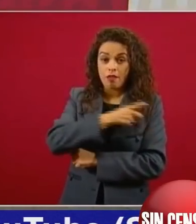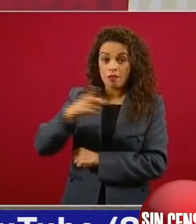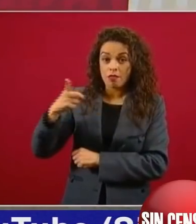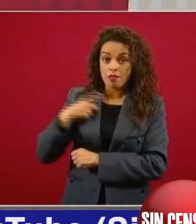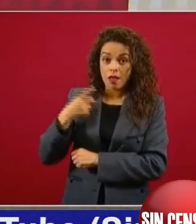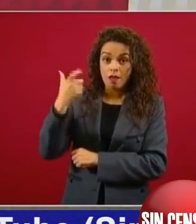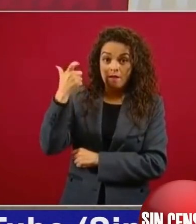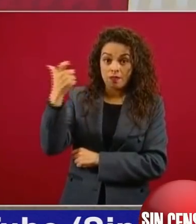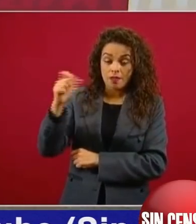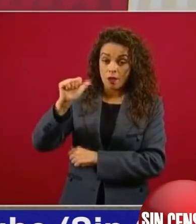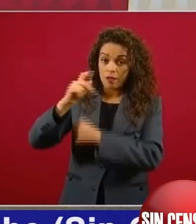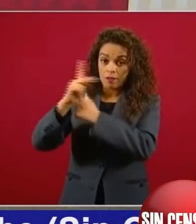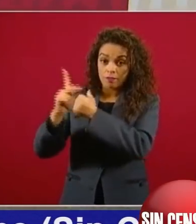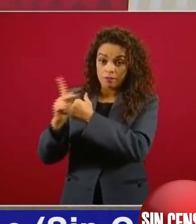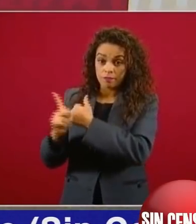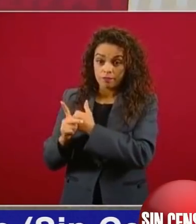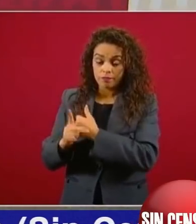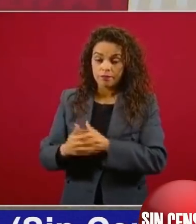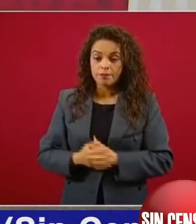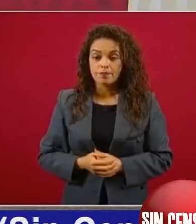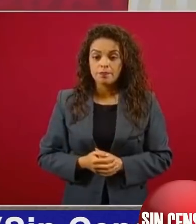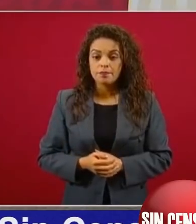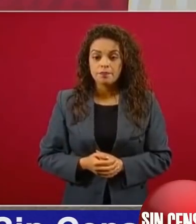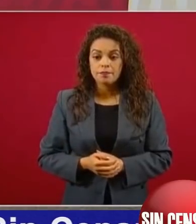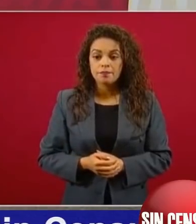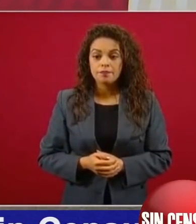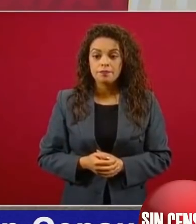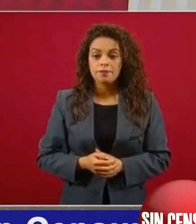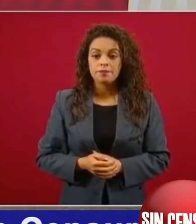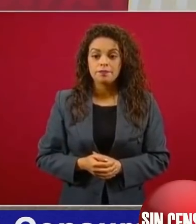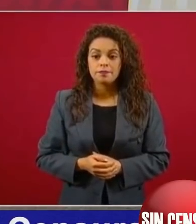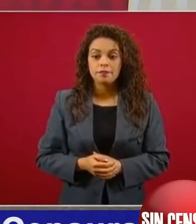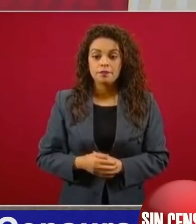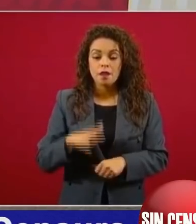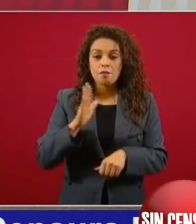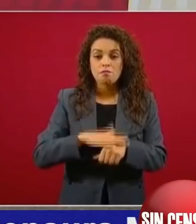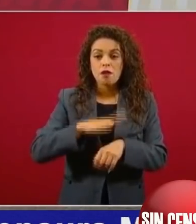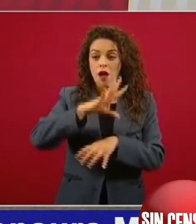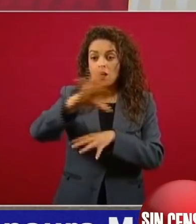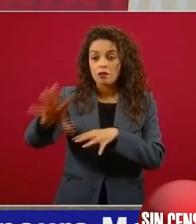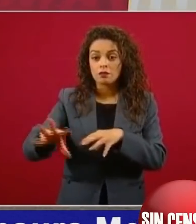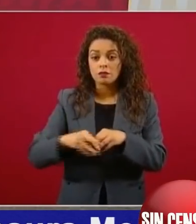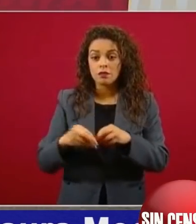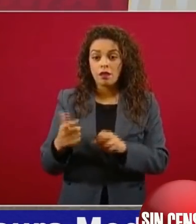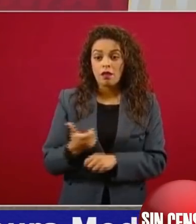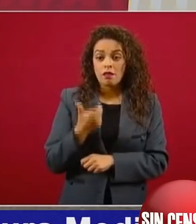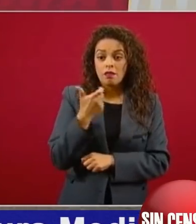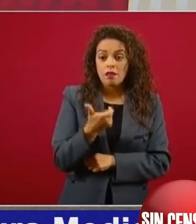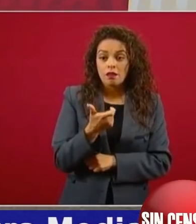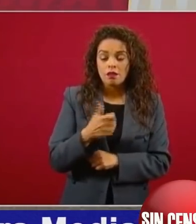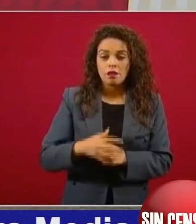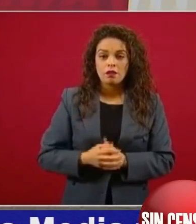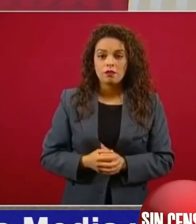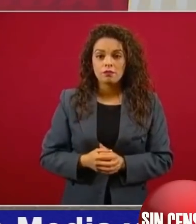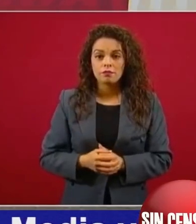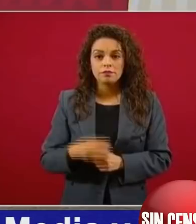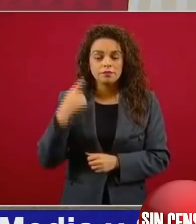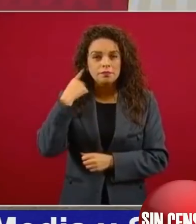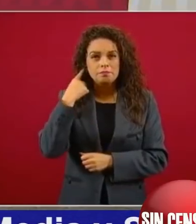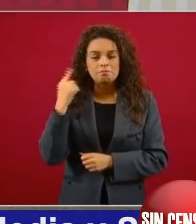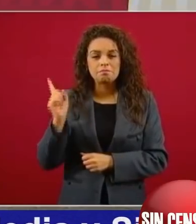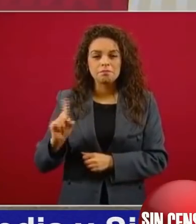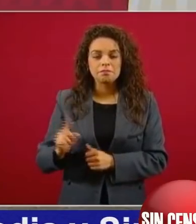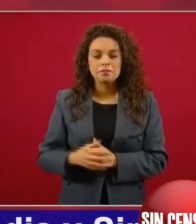íbamos a tener que destinar 350,000 adicionales. Para que se den una idea, toda la nómina de